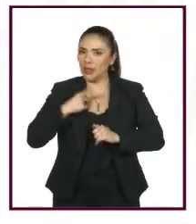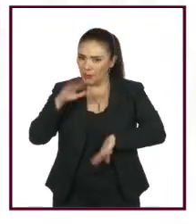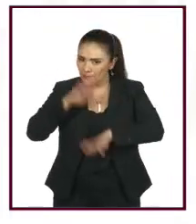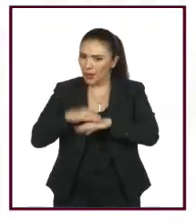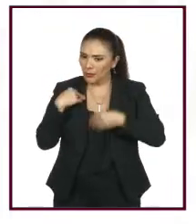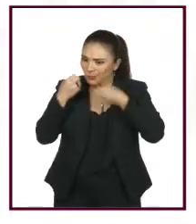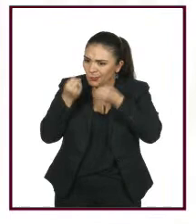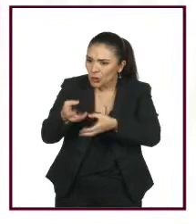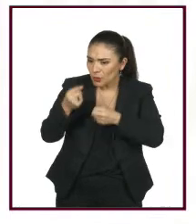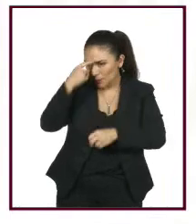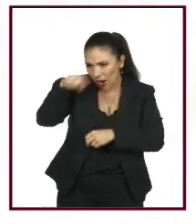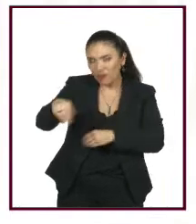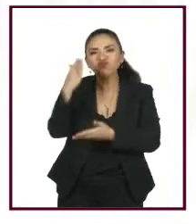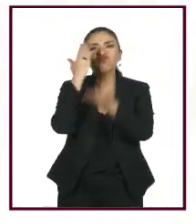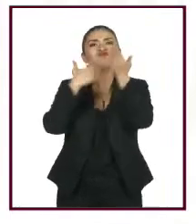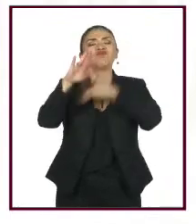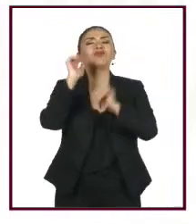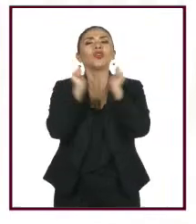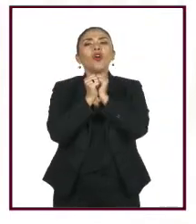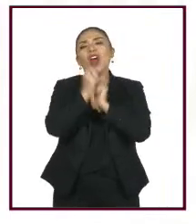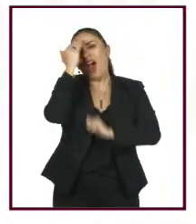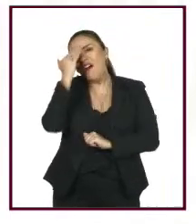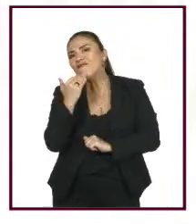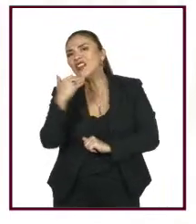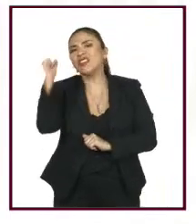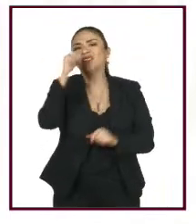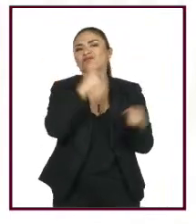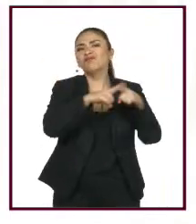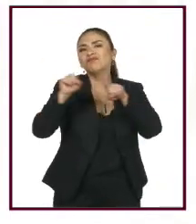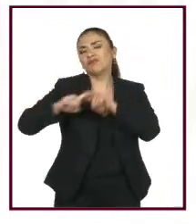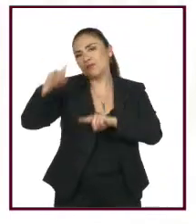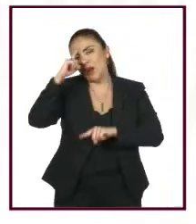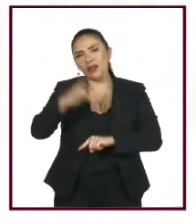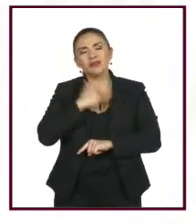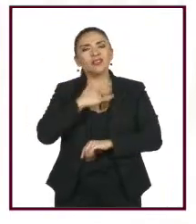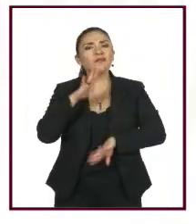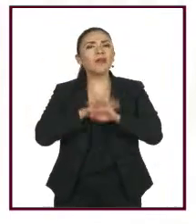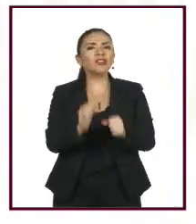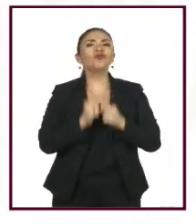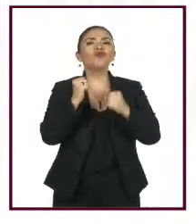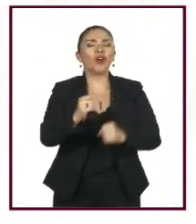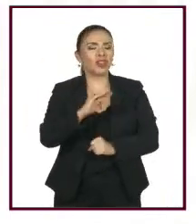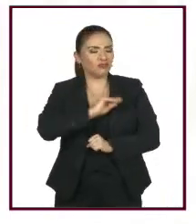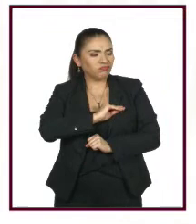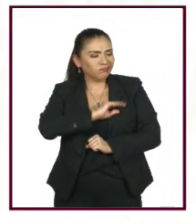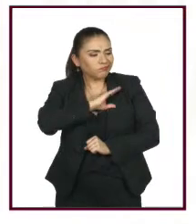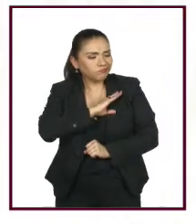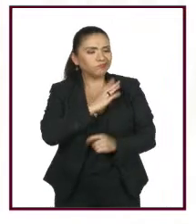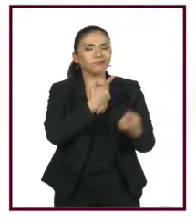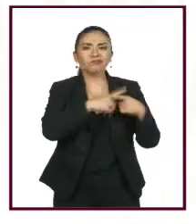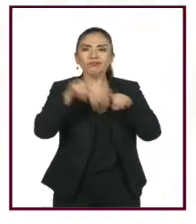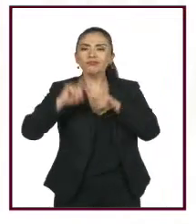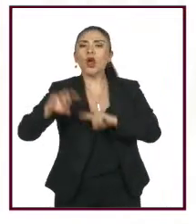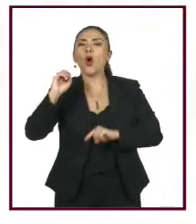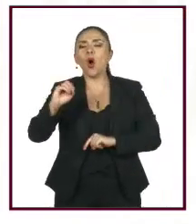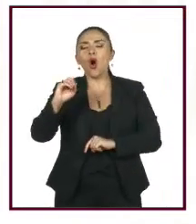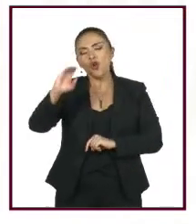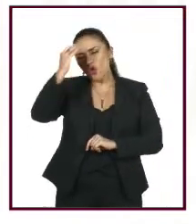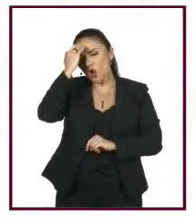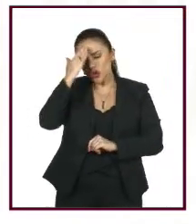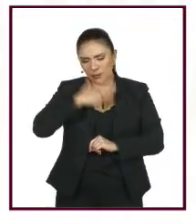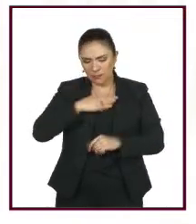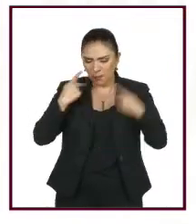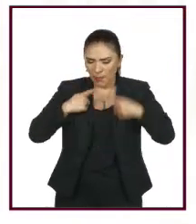competencia académica es importante a través del desarrollo de habilidades, fortalecimiento de autoestima, del